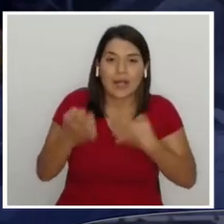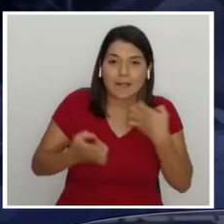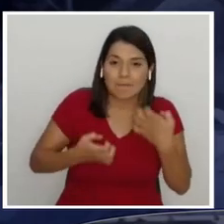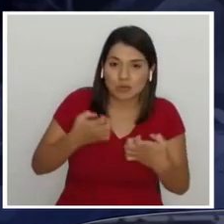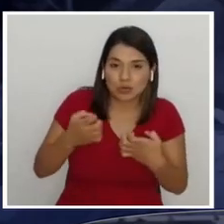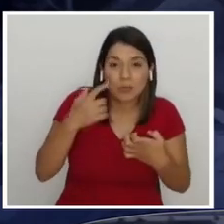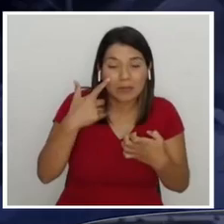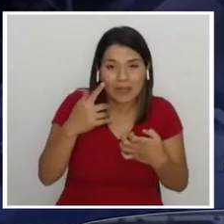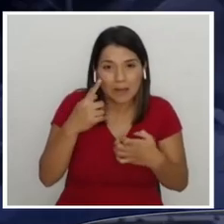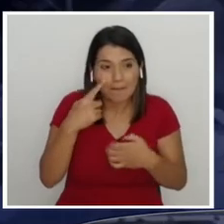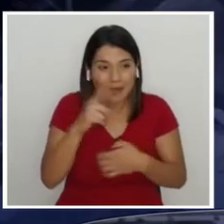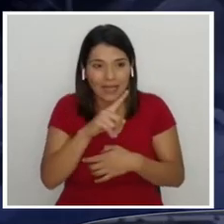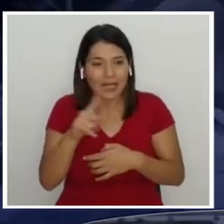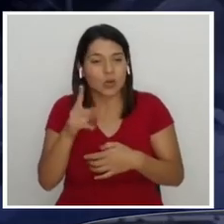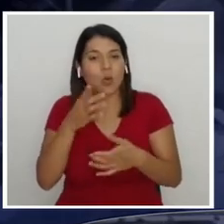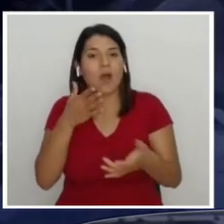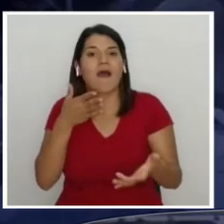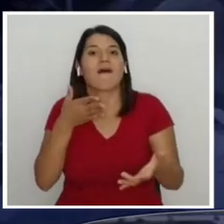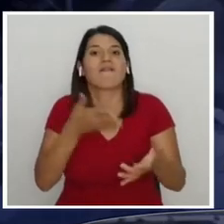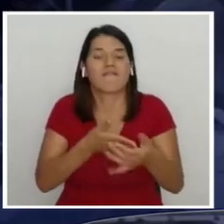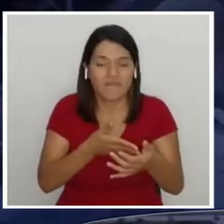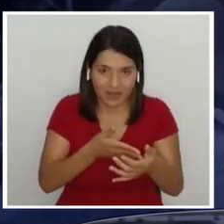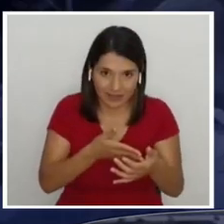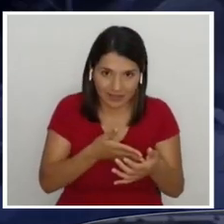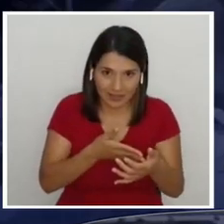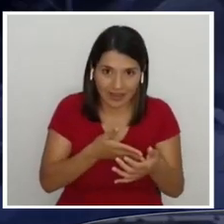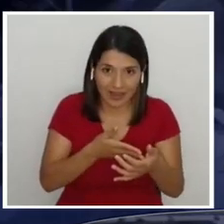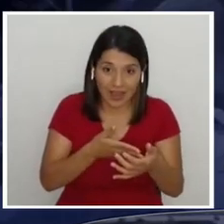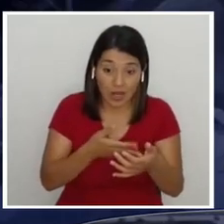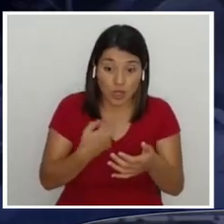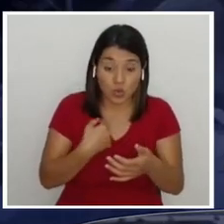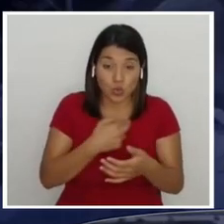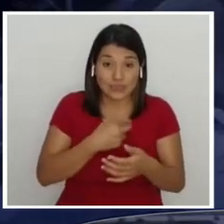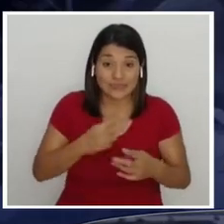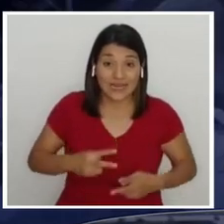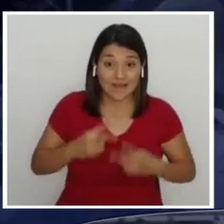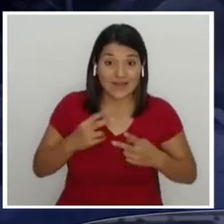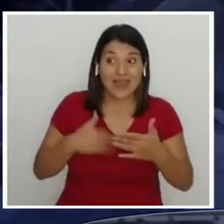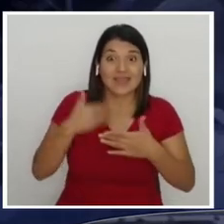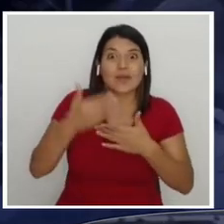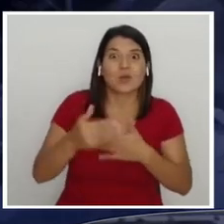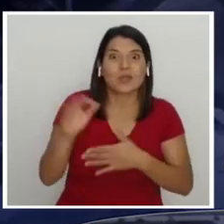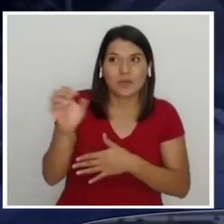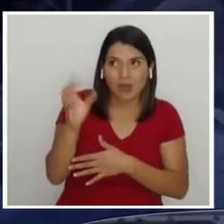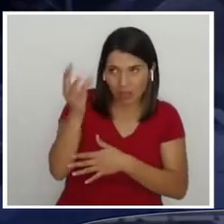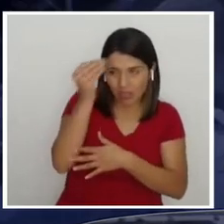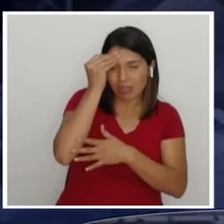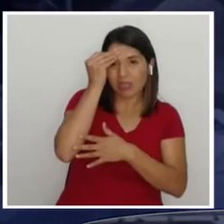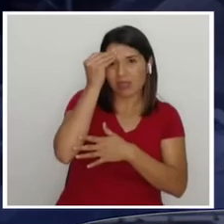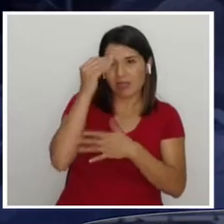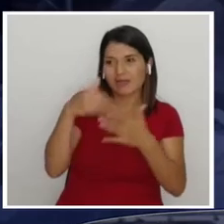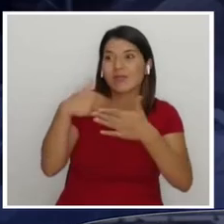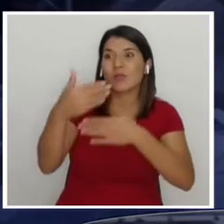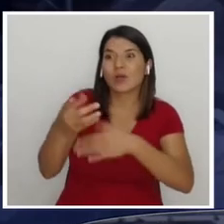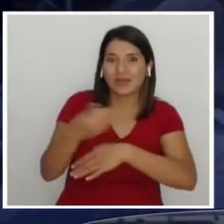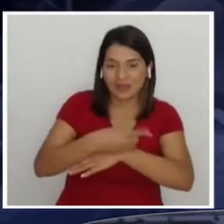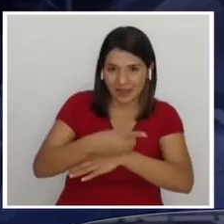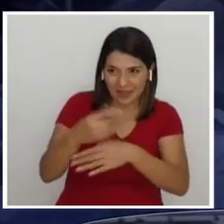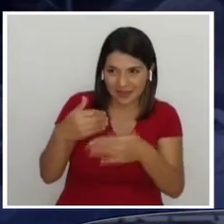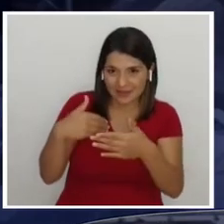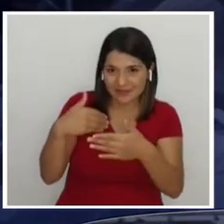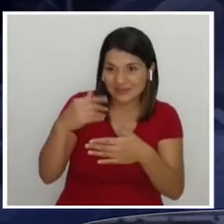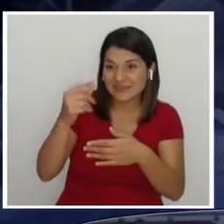estrés postraumático después de la emergencia, con los días, con las semanas, con los meses, y que uno pueda estar siempre